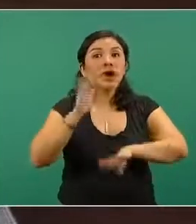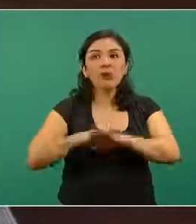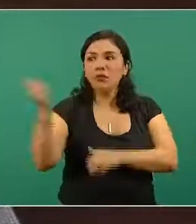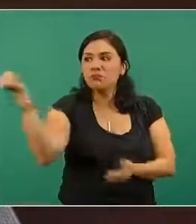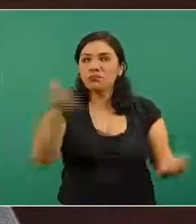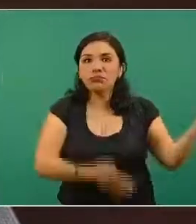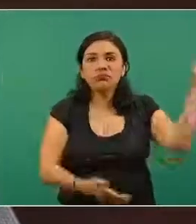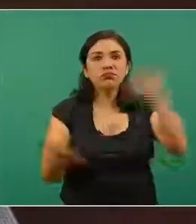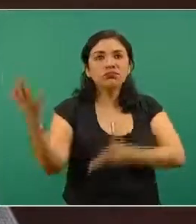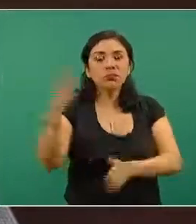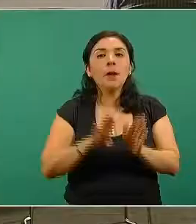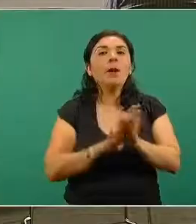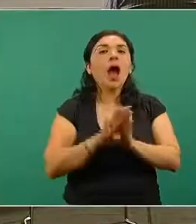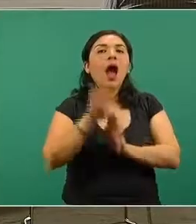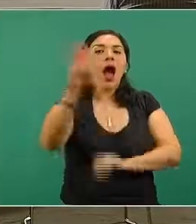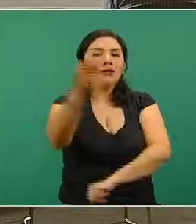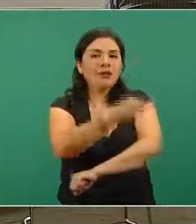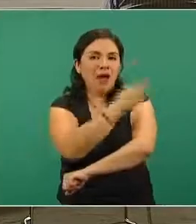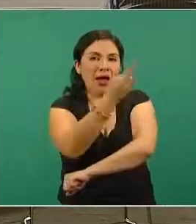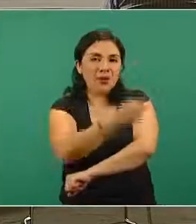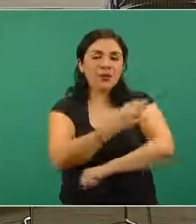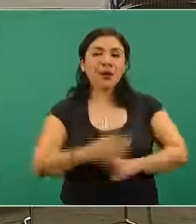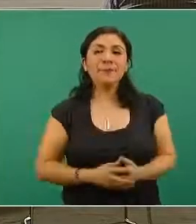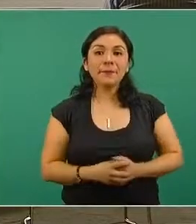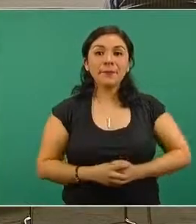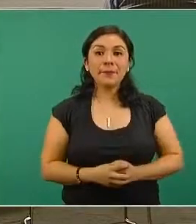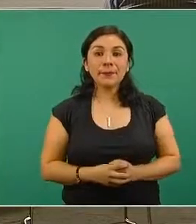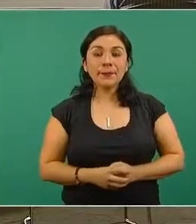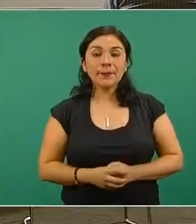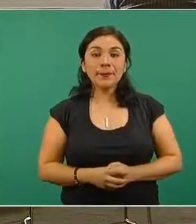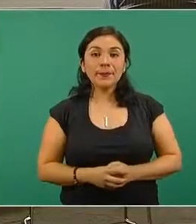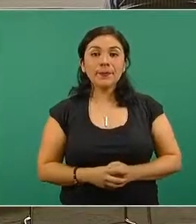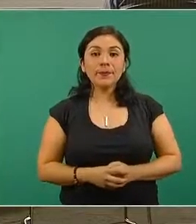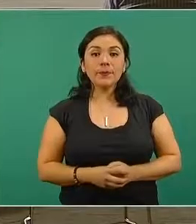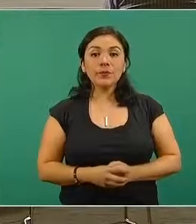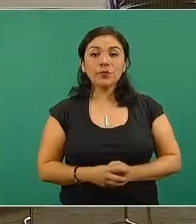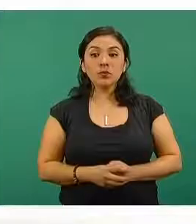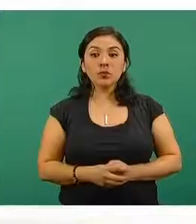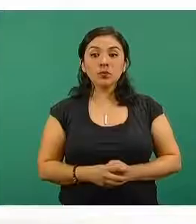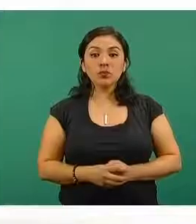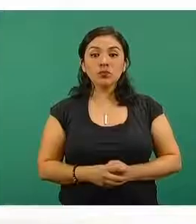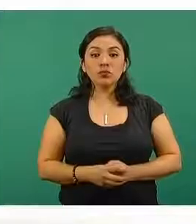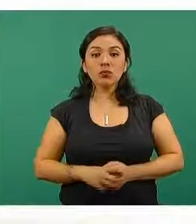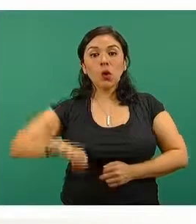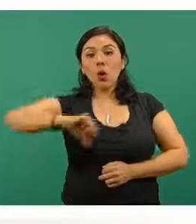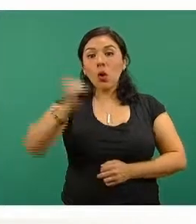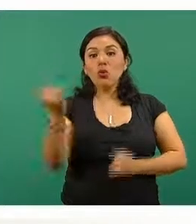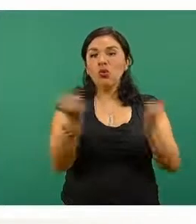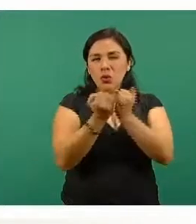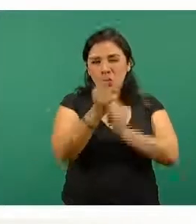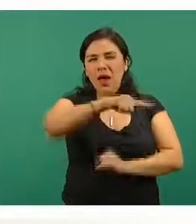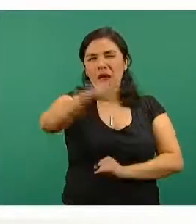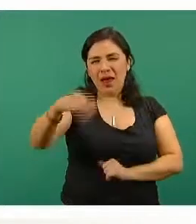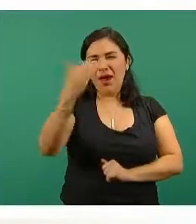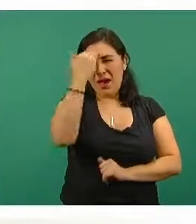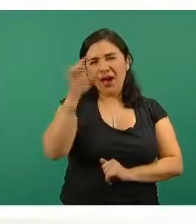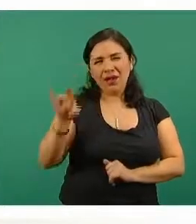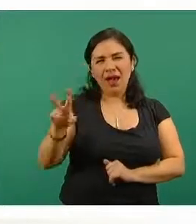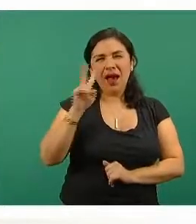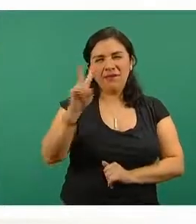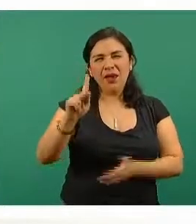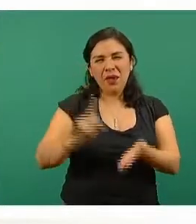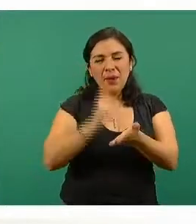constante, el ascenso ha sido continuo. La siguiente, por favor. En la siguiente también familiarizados ustedes en